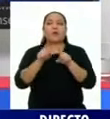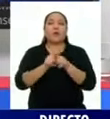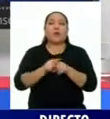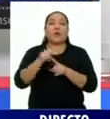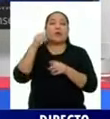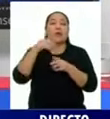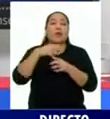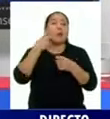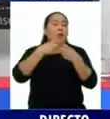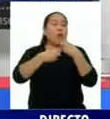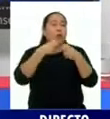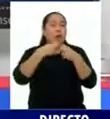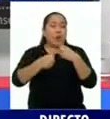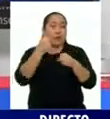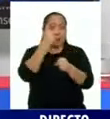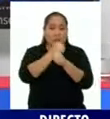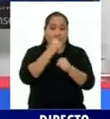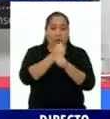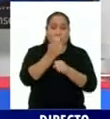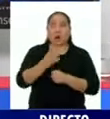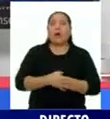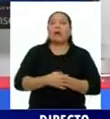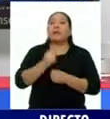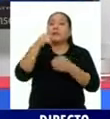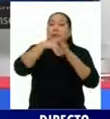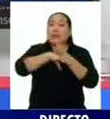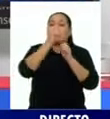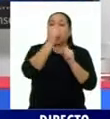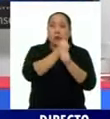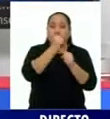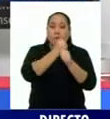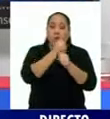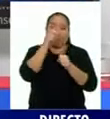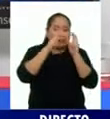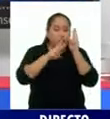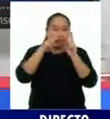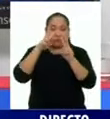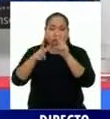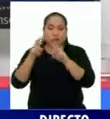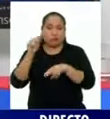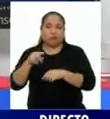empleo. Y dentro del empleo, ciertamente los segmentos más